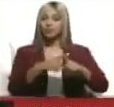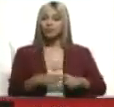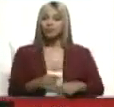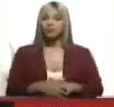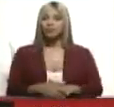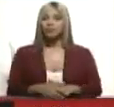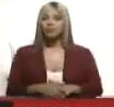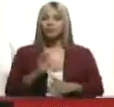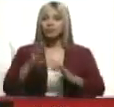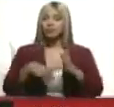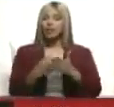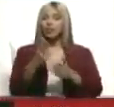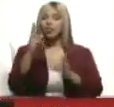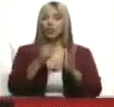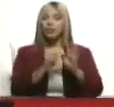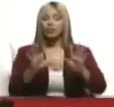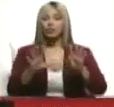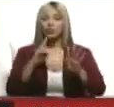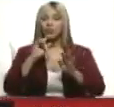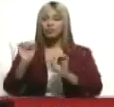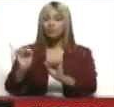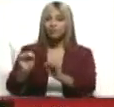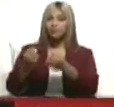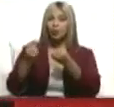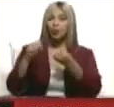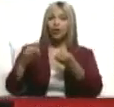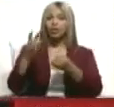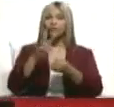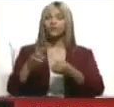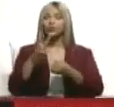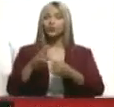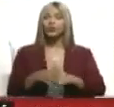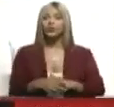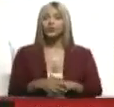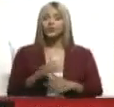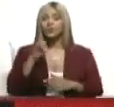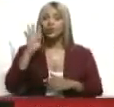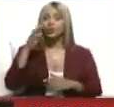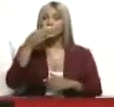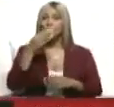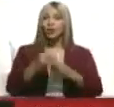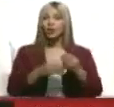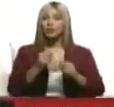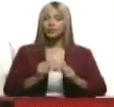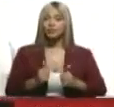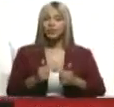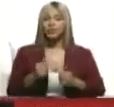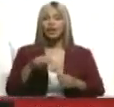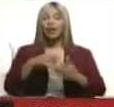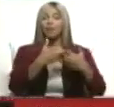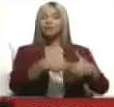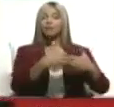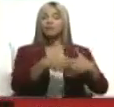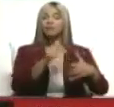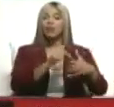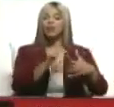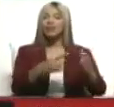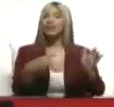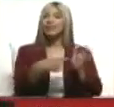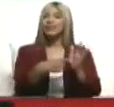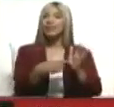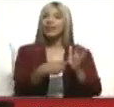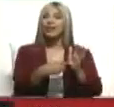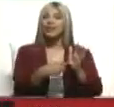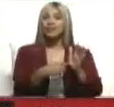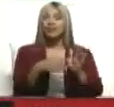dice que hasta 2019, cuando es bloqueada efectivamente en agosto por Donald Trump, la empresa tenía una deuda que